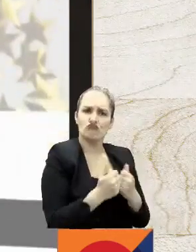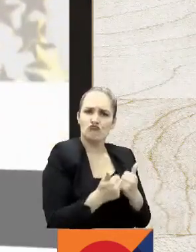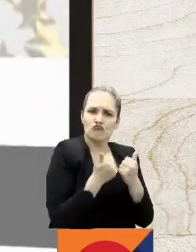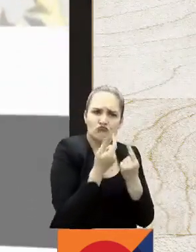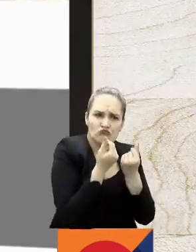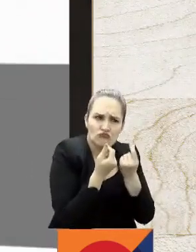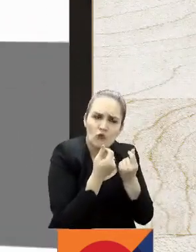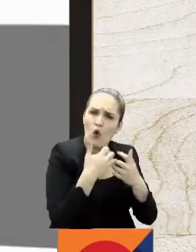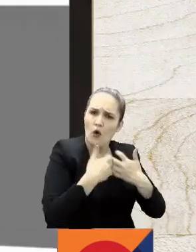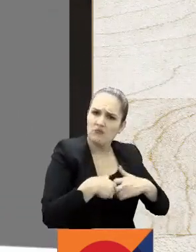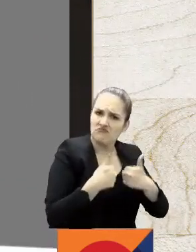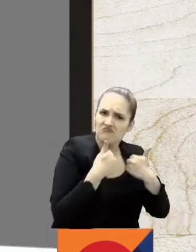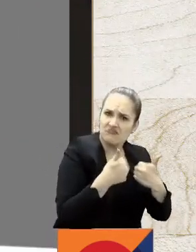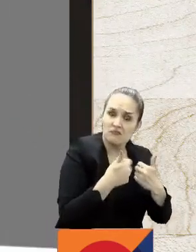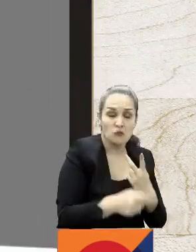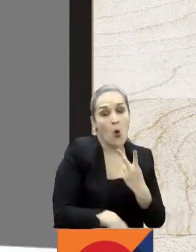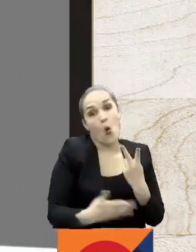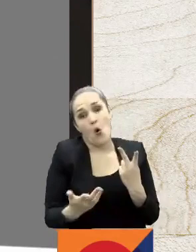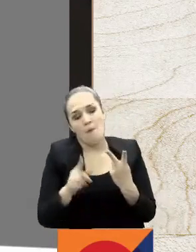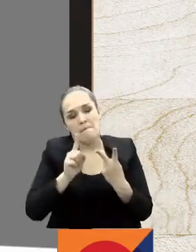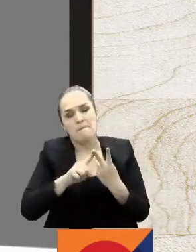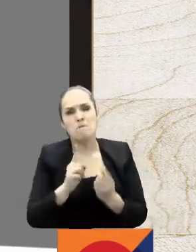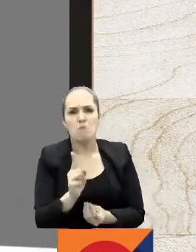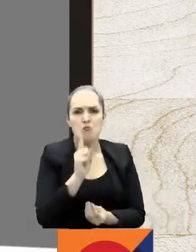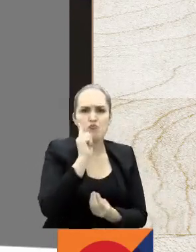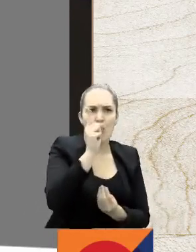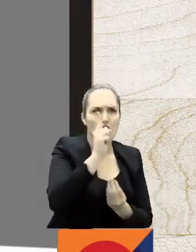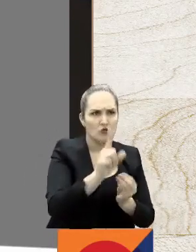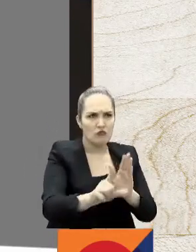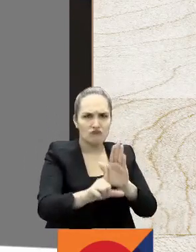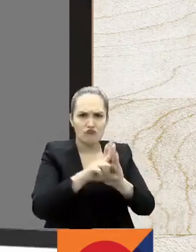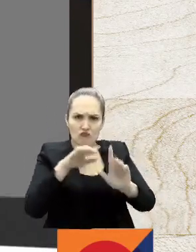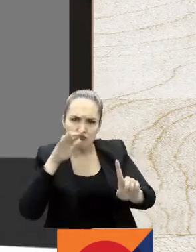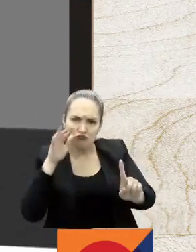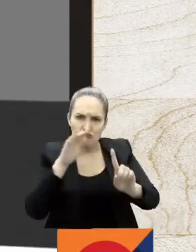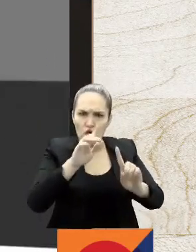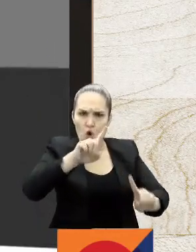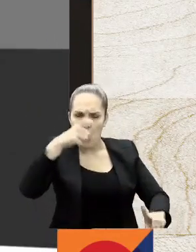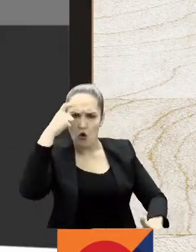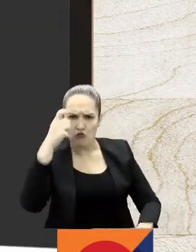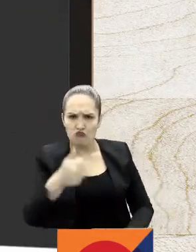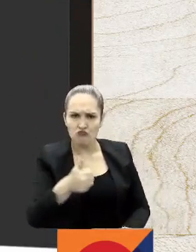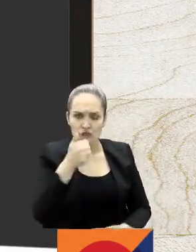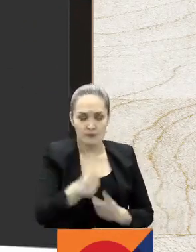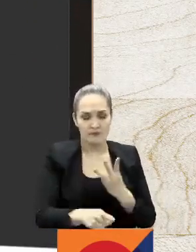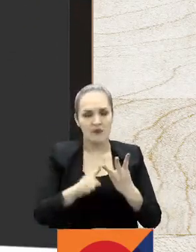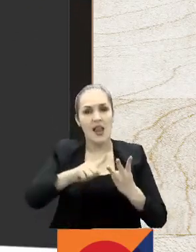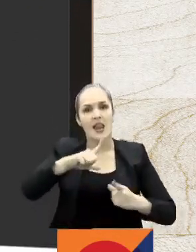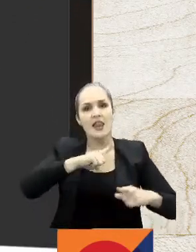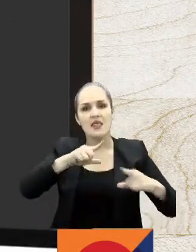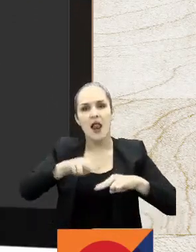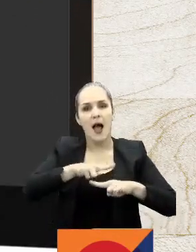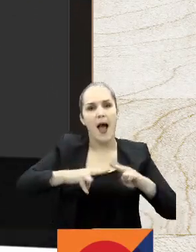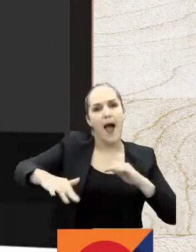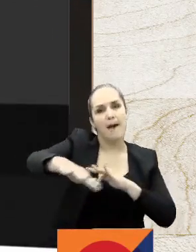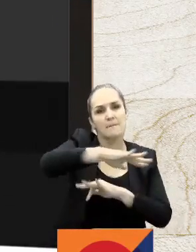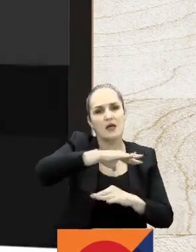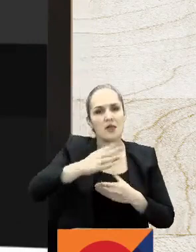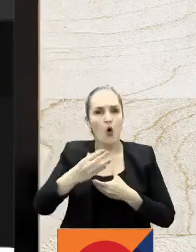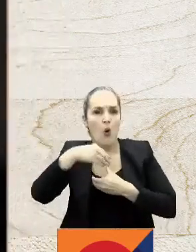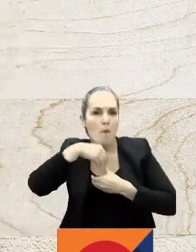económicos o empresariales, asuntos políticos, legales o gubernamentales, liderazgo ambiental o moral,